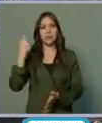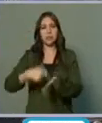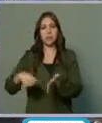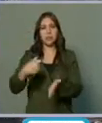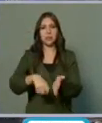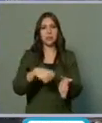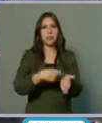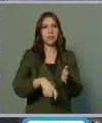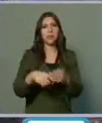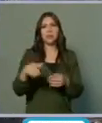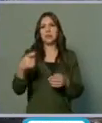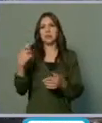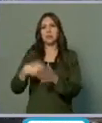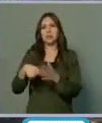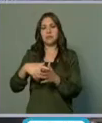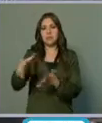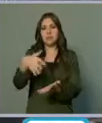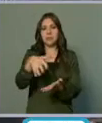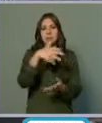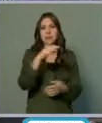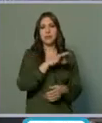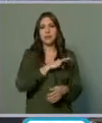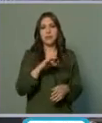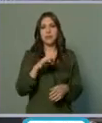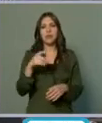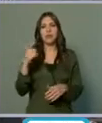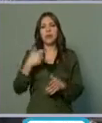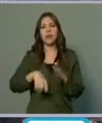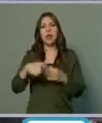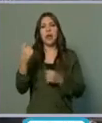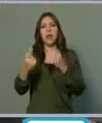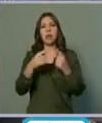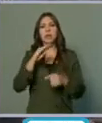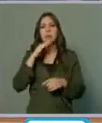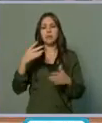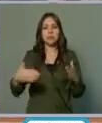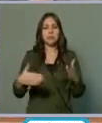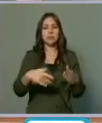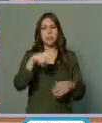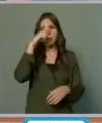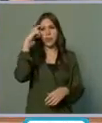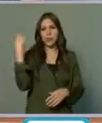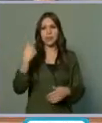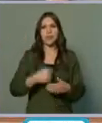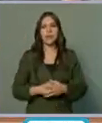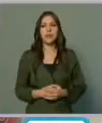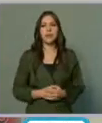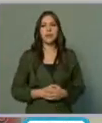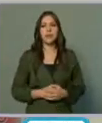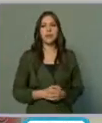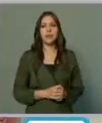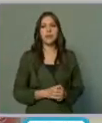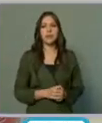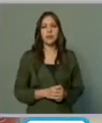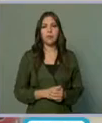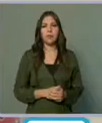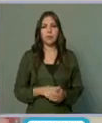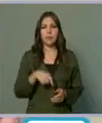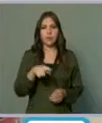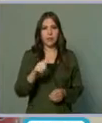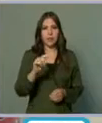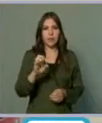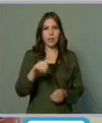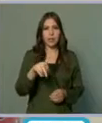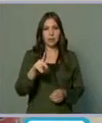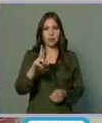lugar, algún supermercado, y pueden adaptar las mamás de casa en cualquier lugar. Perfecto, perfecto. Chef, el tempura es